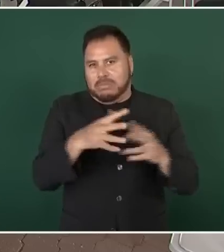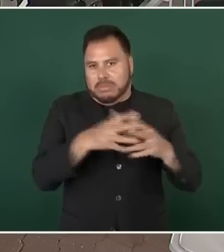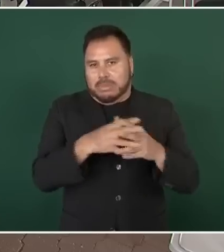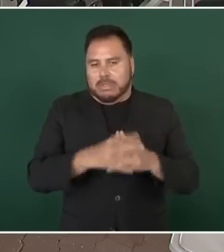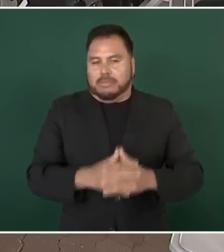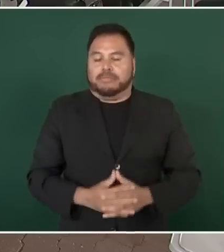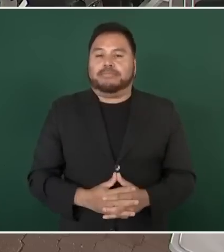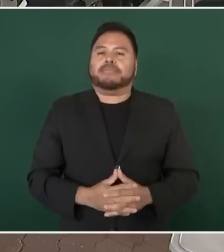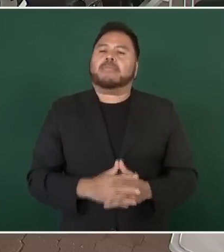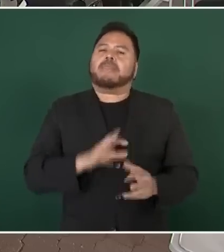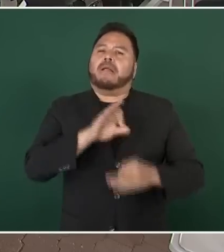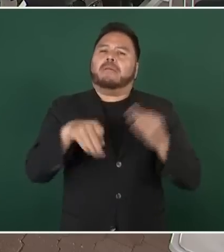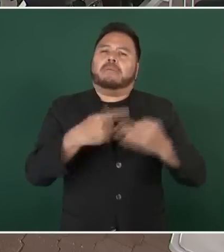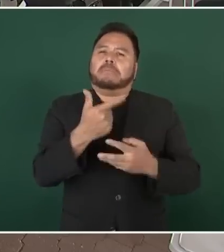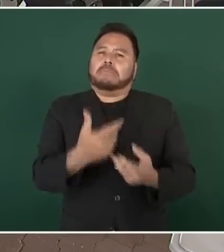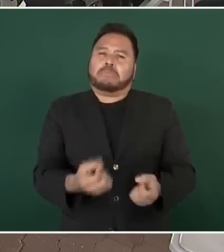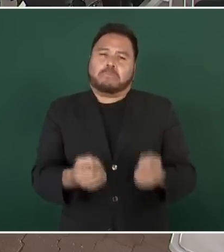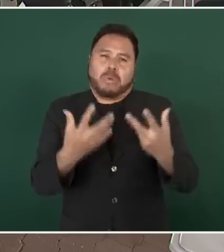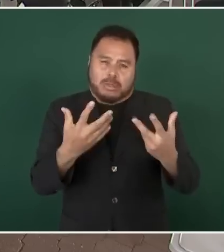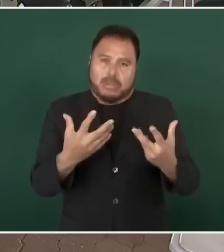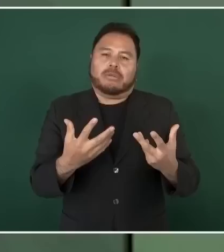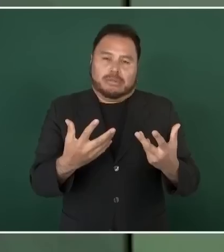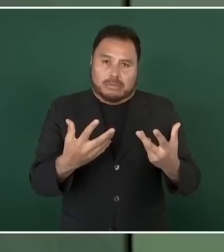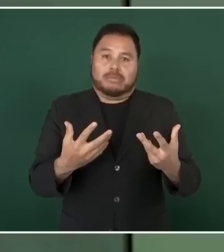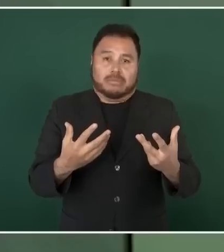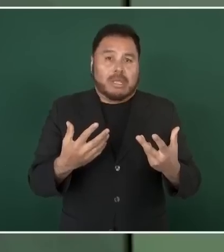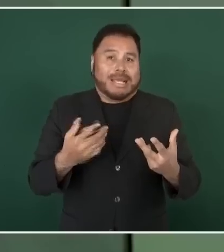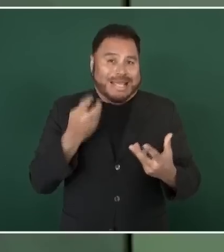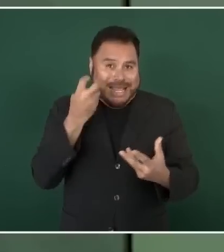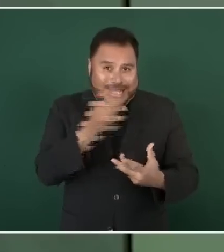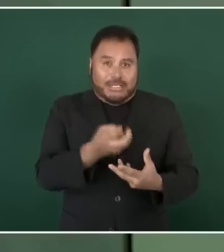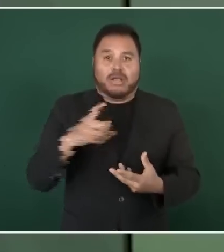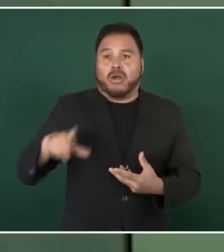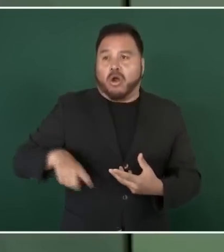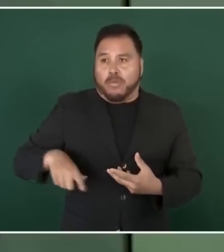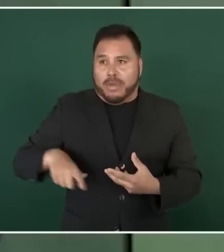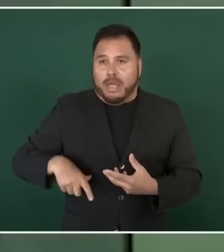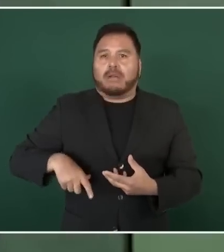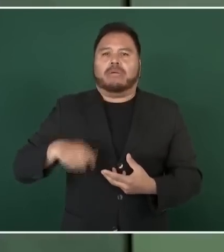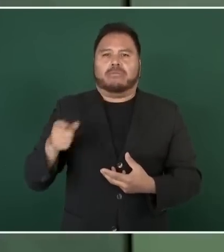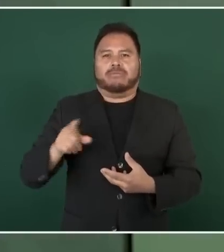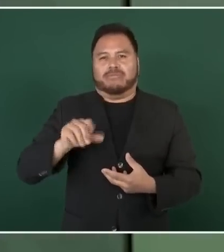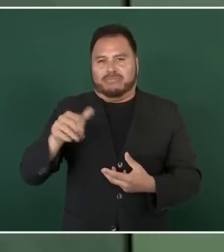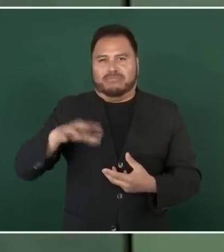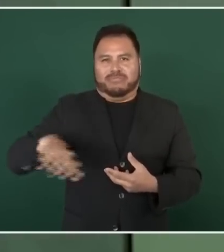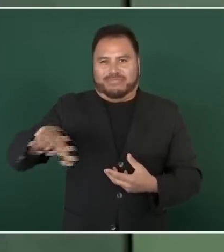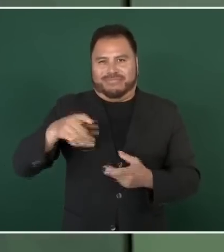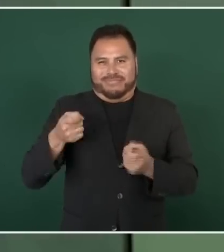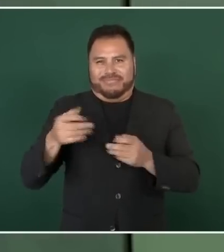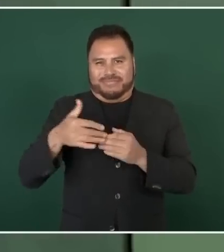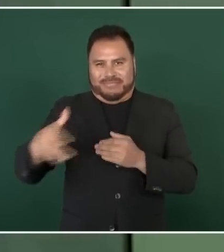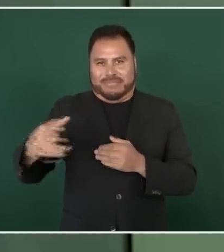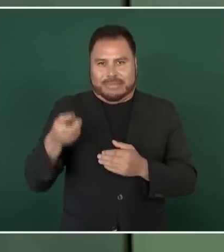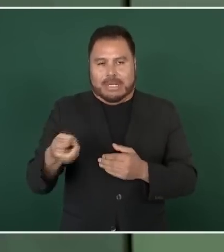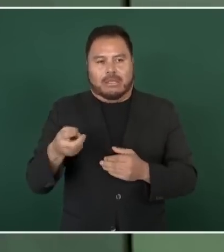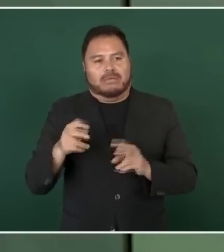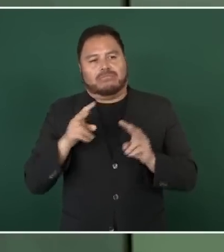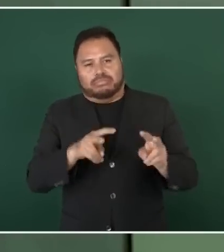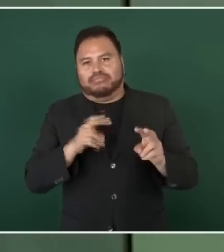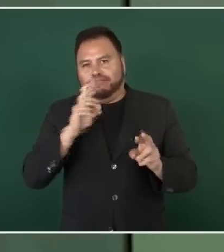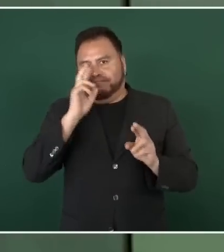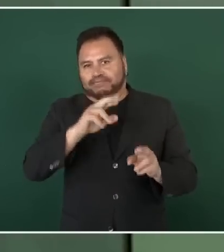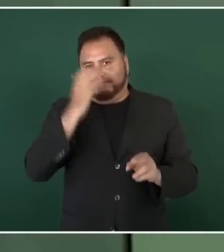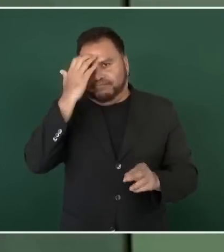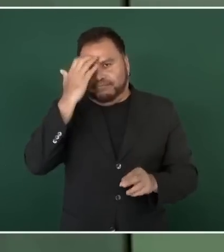monto total fue reconocido por el gobierno interino, que, respetando